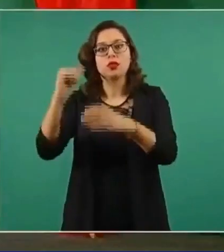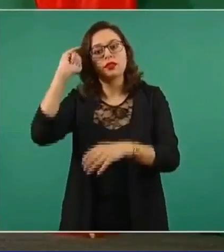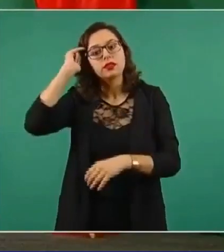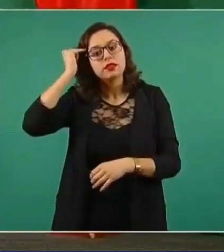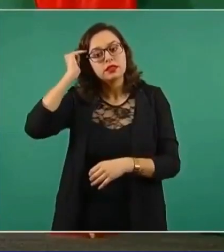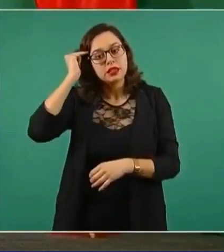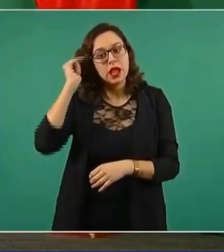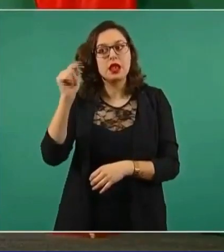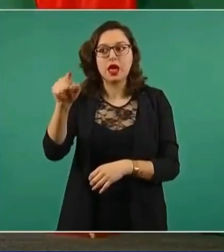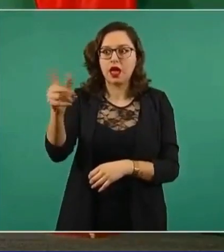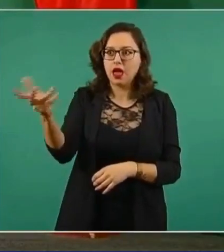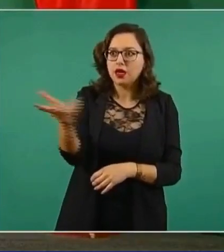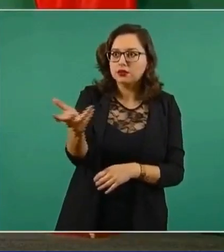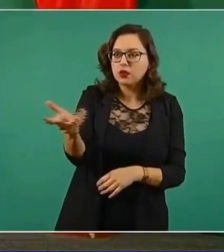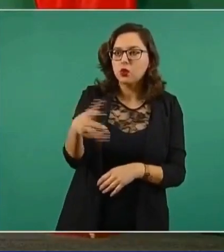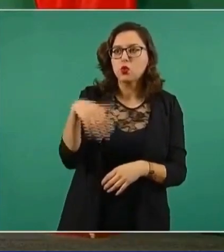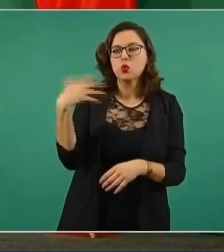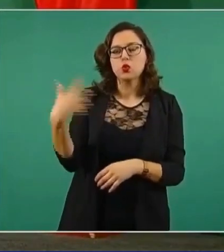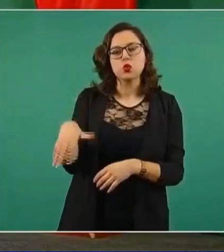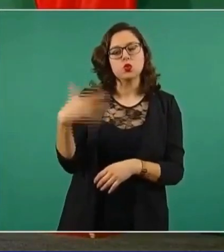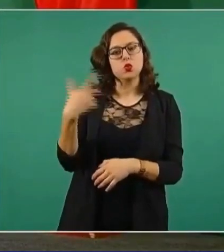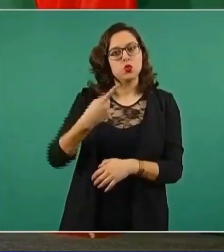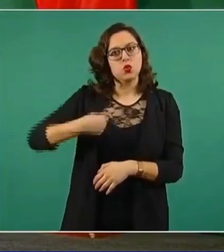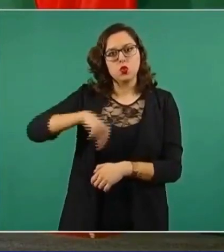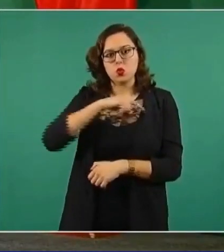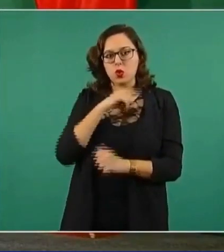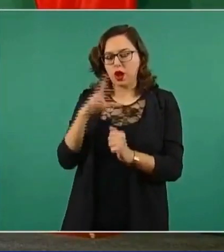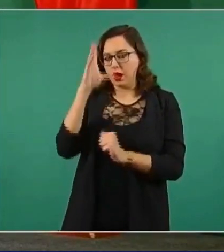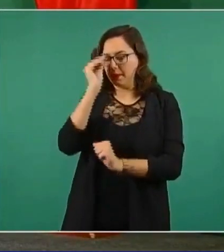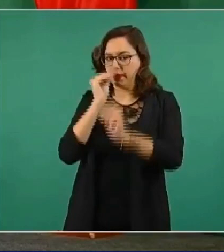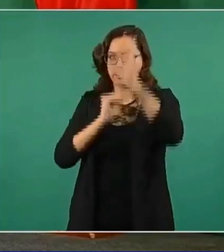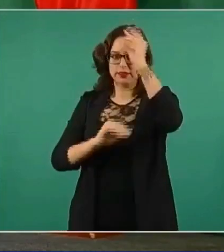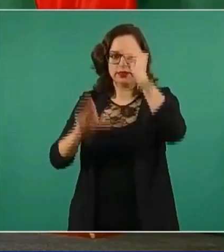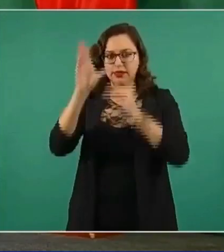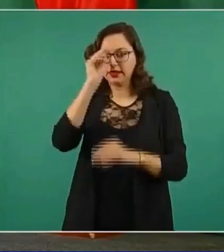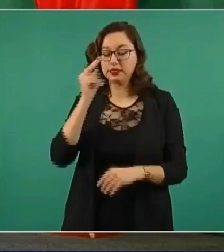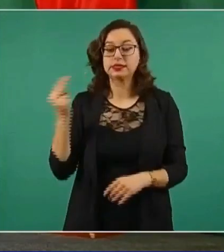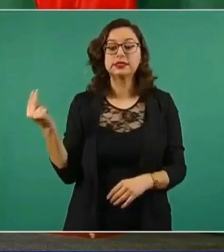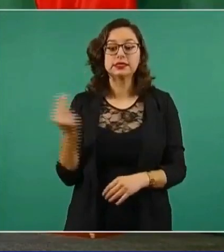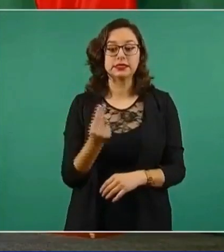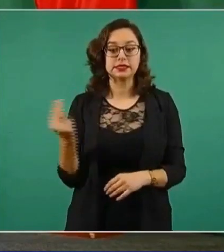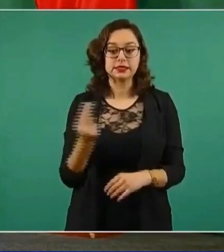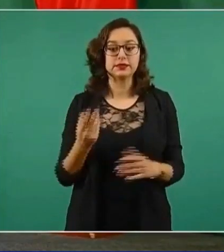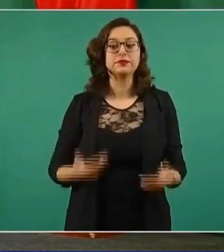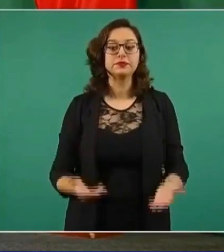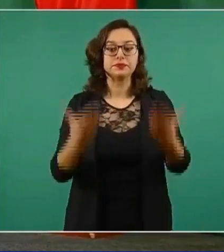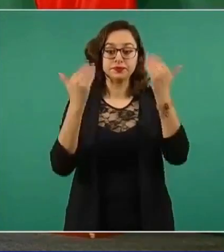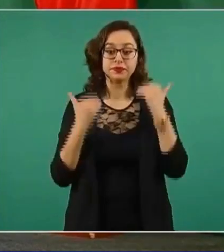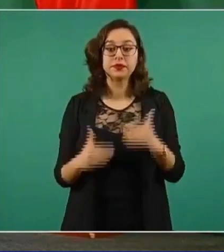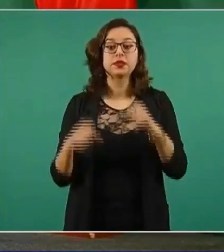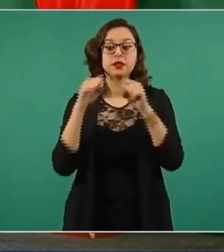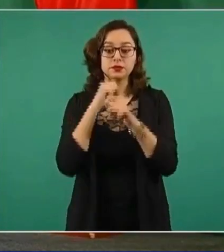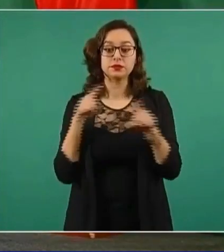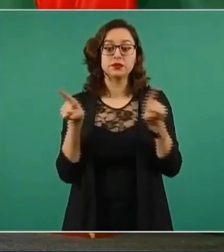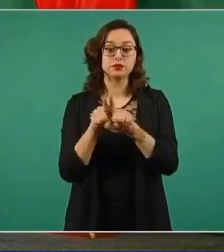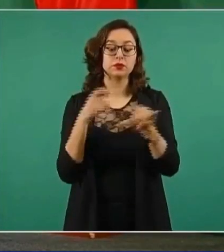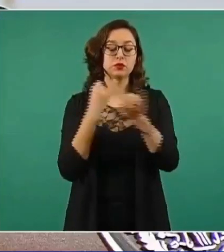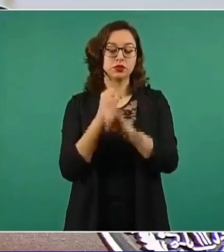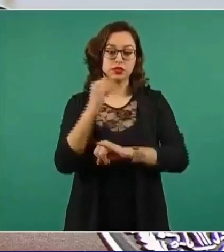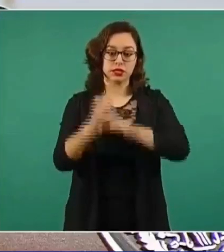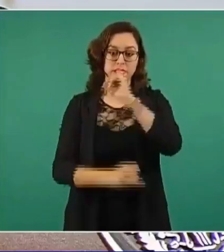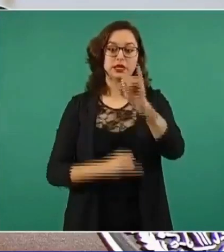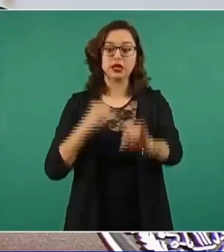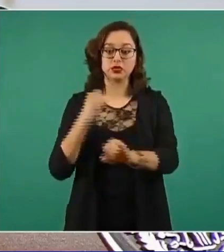comunitarias. La que sigue. Y este esfuerzo lo estamos llevando también a nivel internacional. Lanzamos